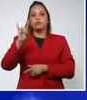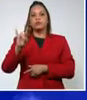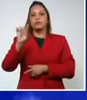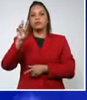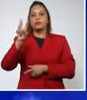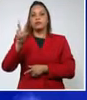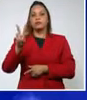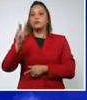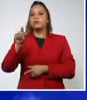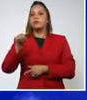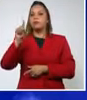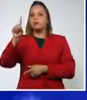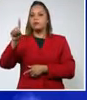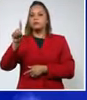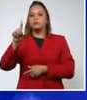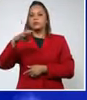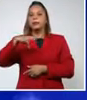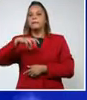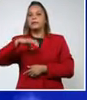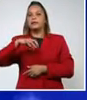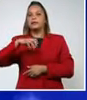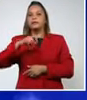192,1, Pinar del Río,